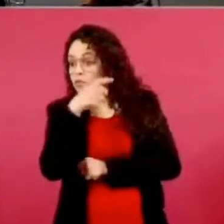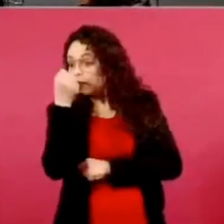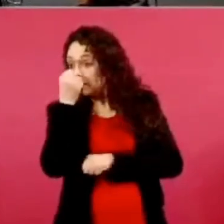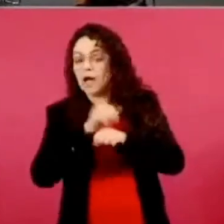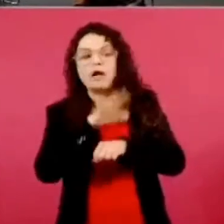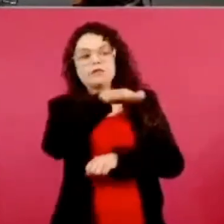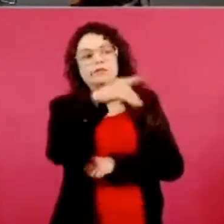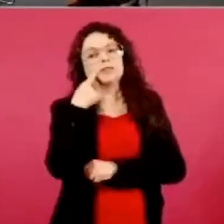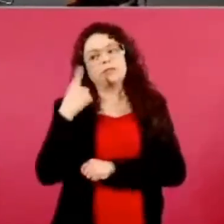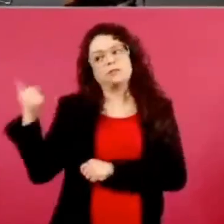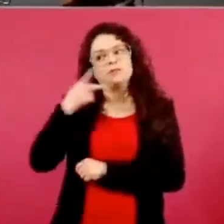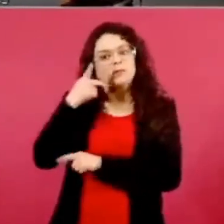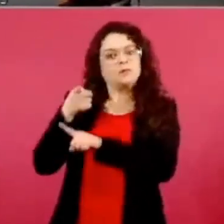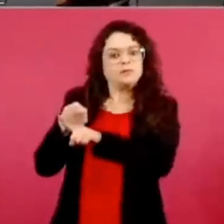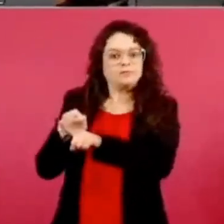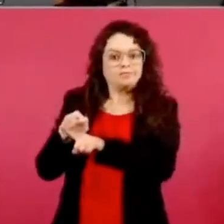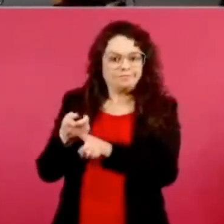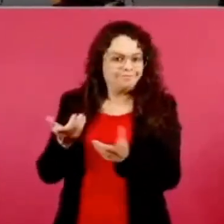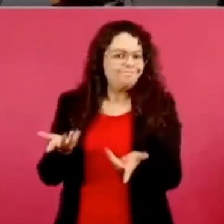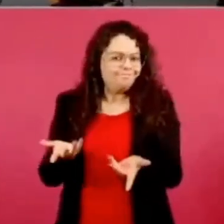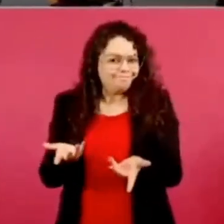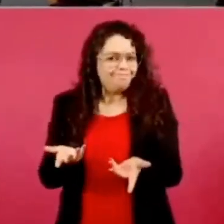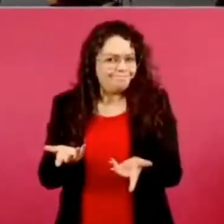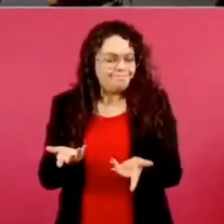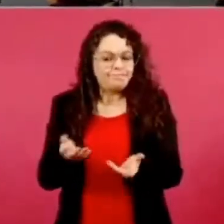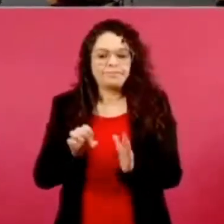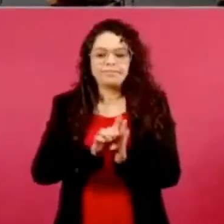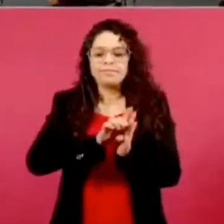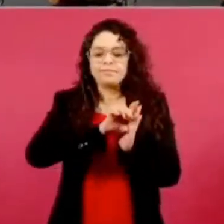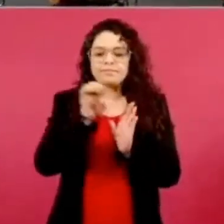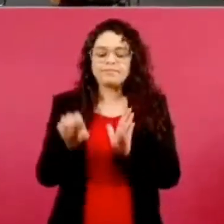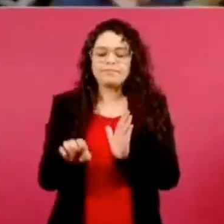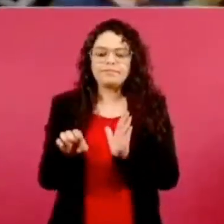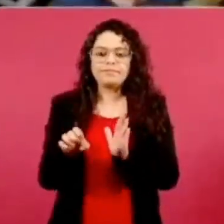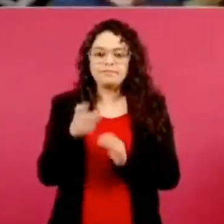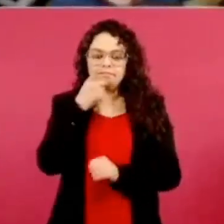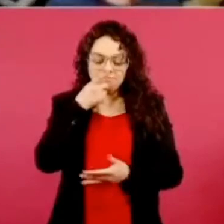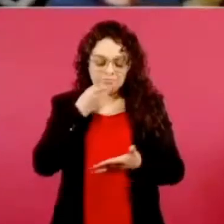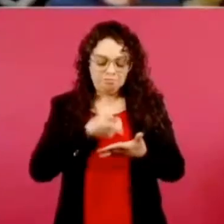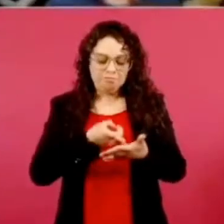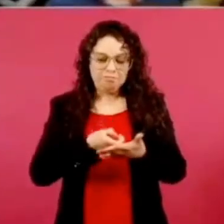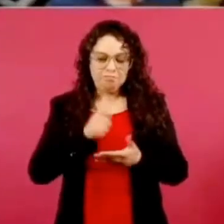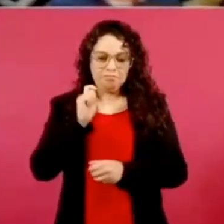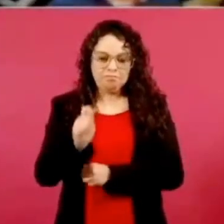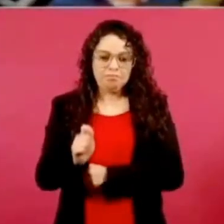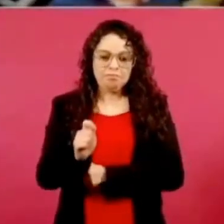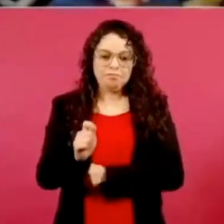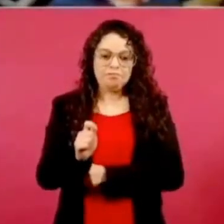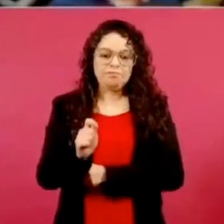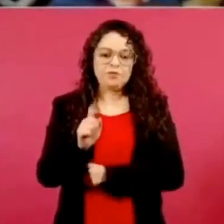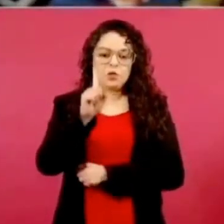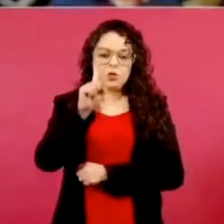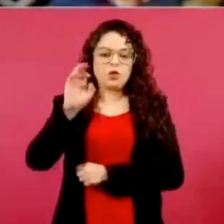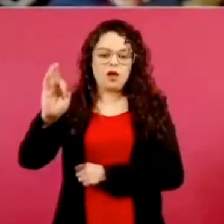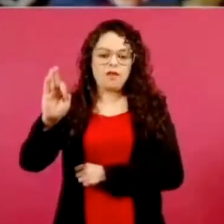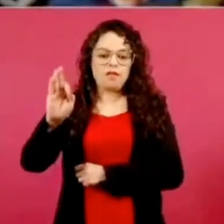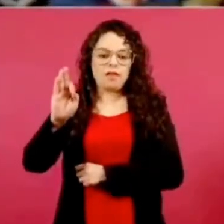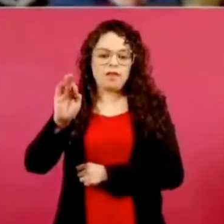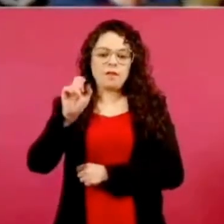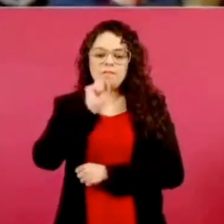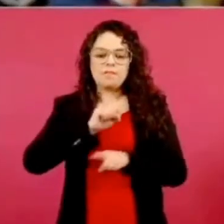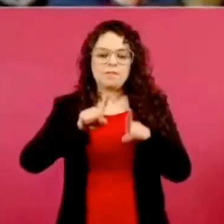por ejemplo, aquí que está recomendado, dictaminadora 1F también, por